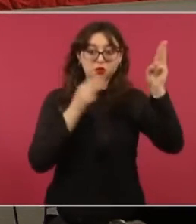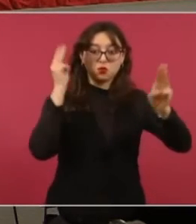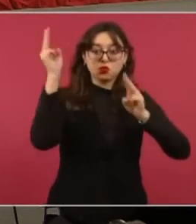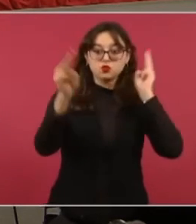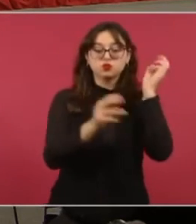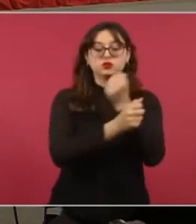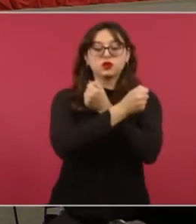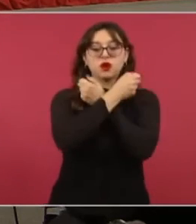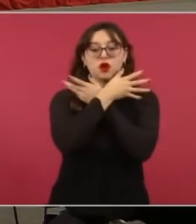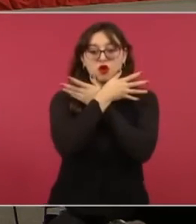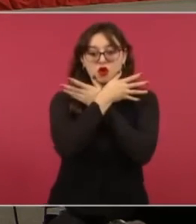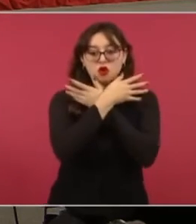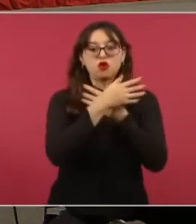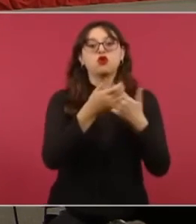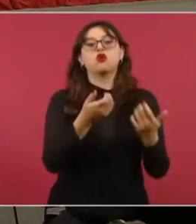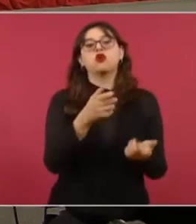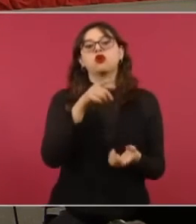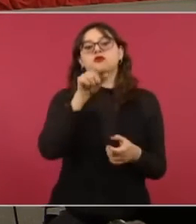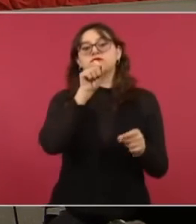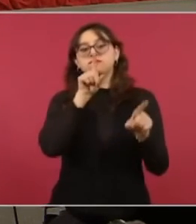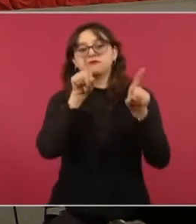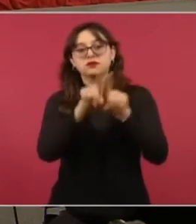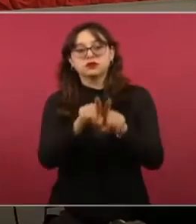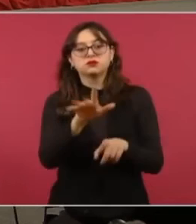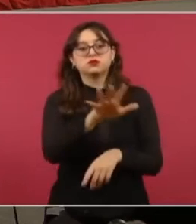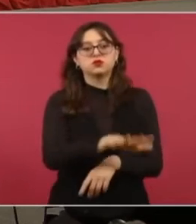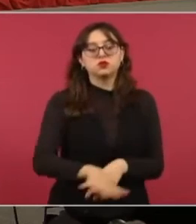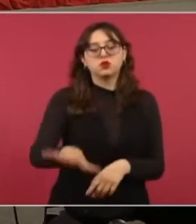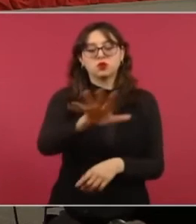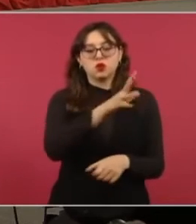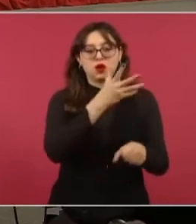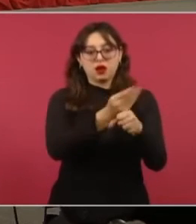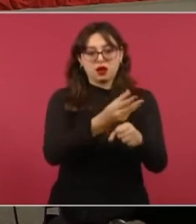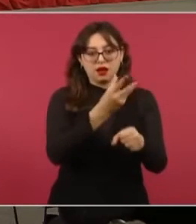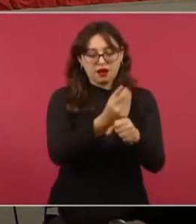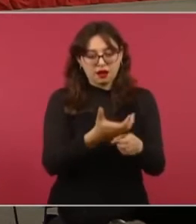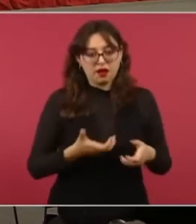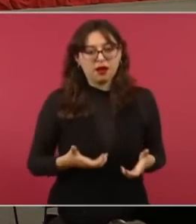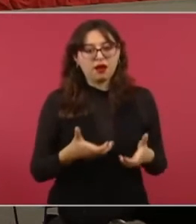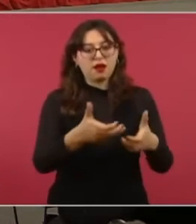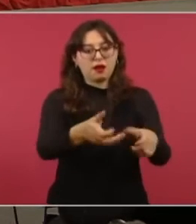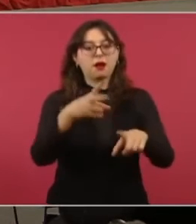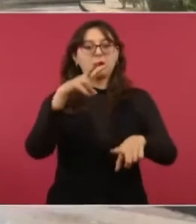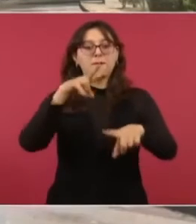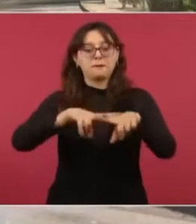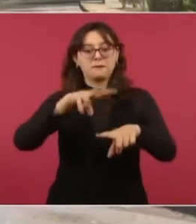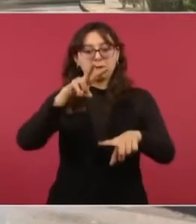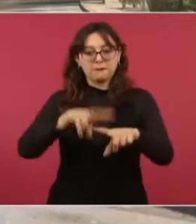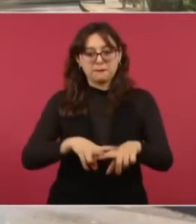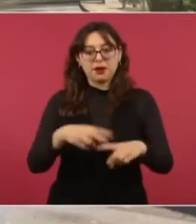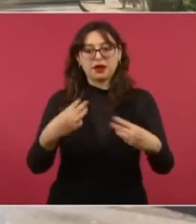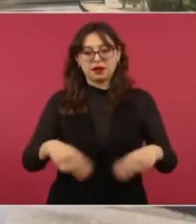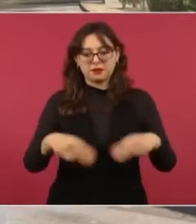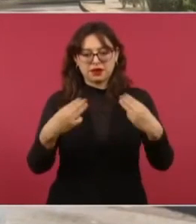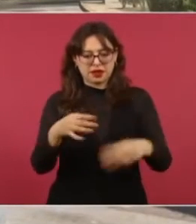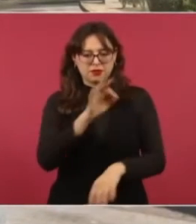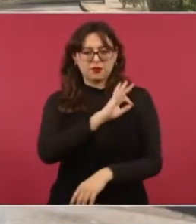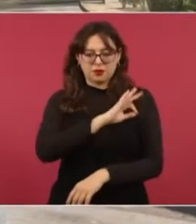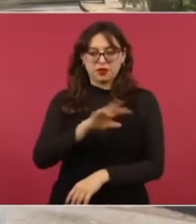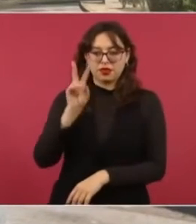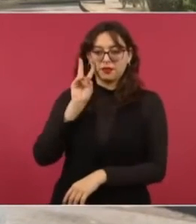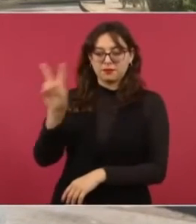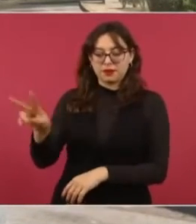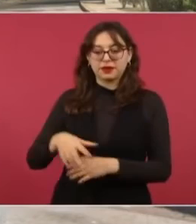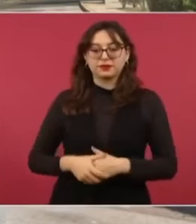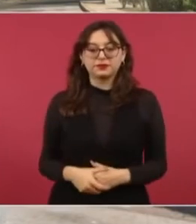de Chapultepec, la rehabilitación de Constituyentes, con el parque, con el Mercado de las Flores, muy